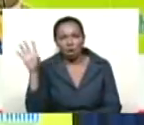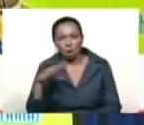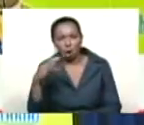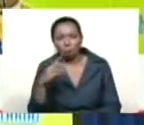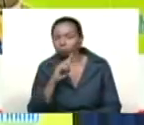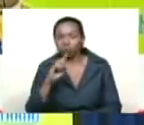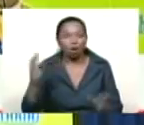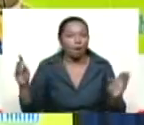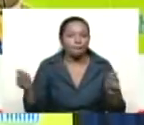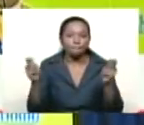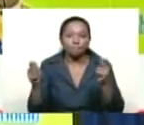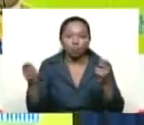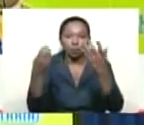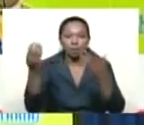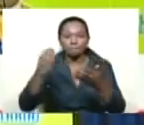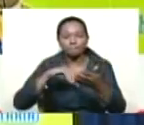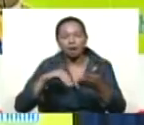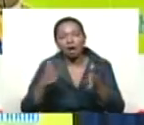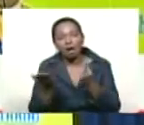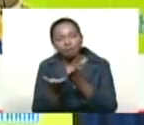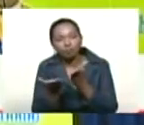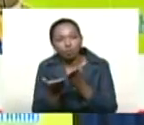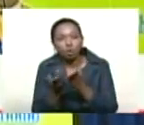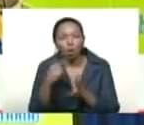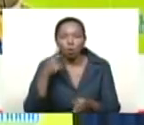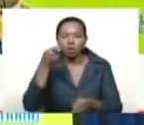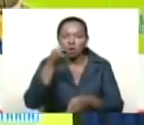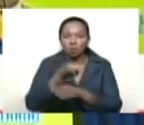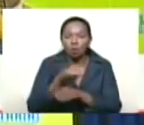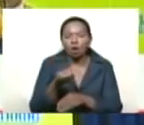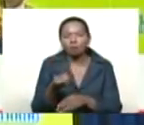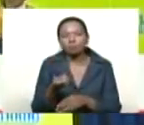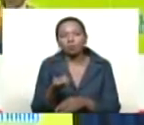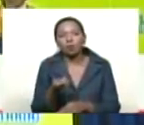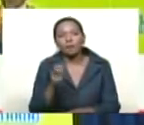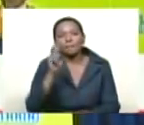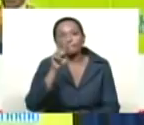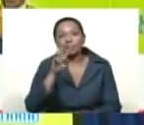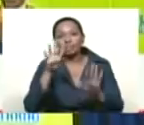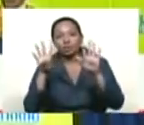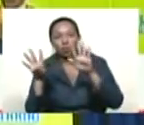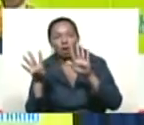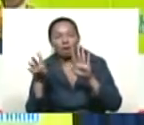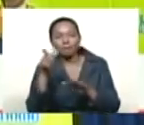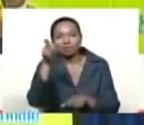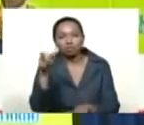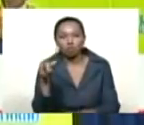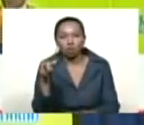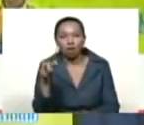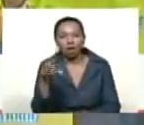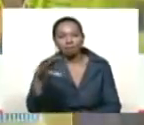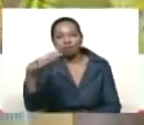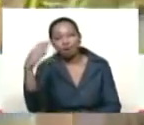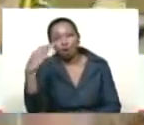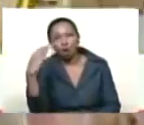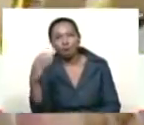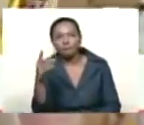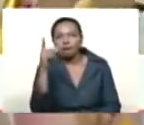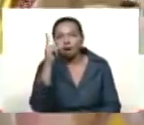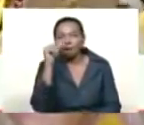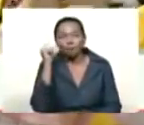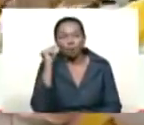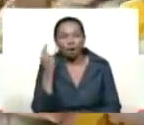estudio universitario y hoy estamos graduando 29 ciudadanos de Colombia como médicos y médicas. Naguará,